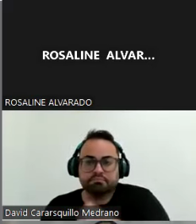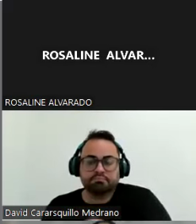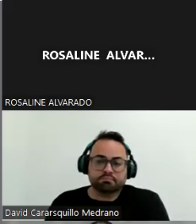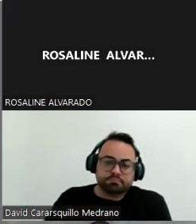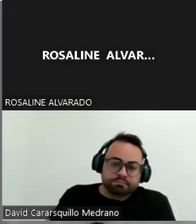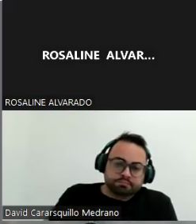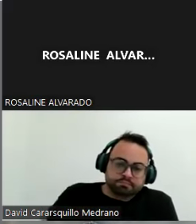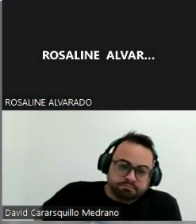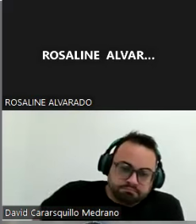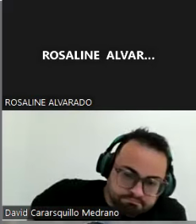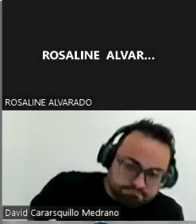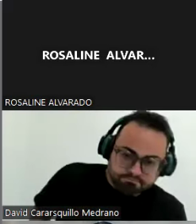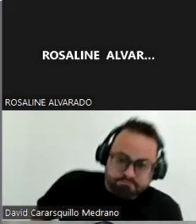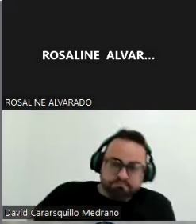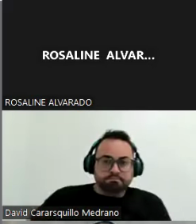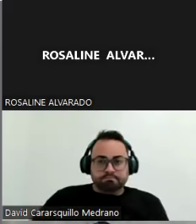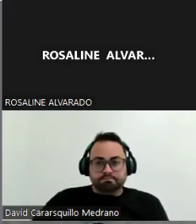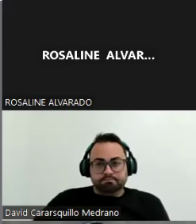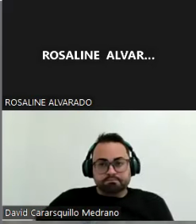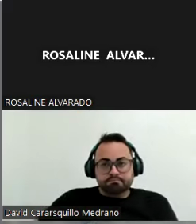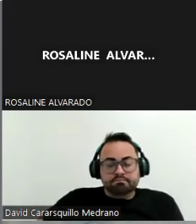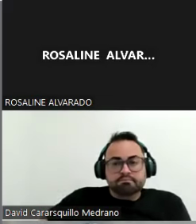compañera. Rosalín, bienvenida.